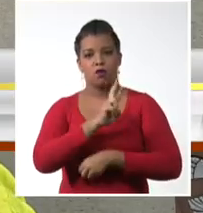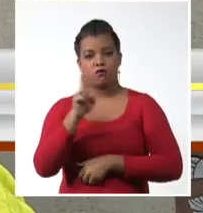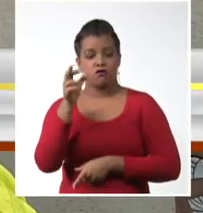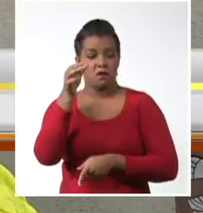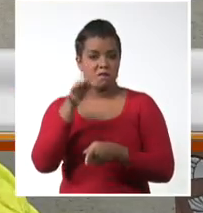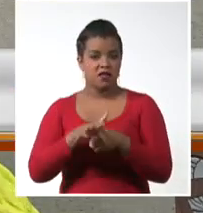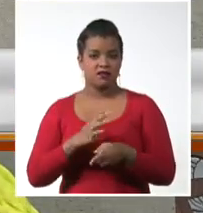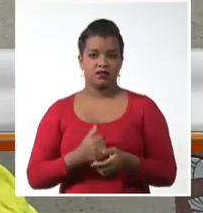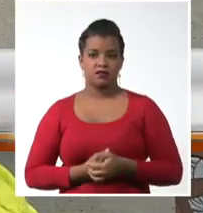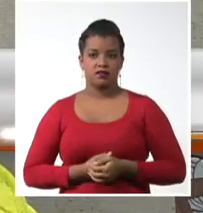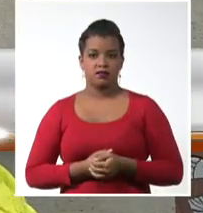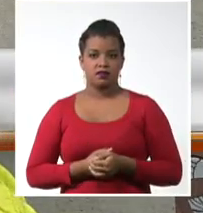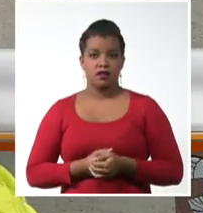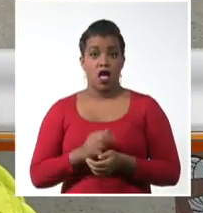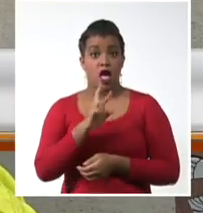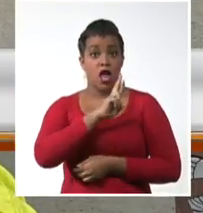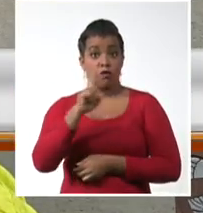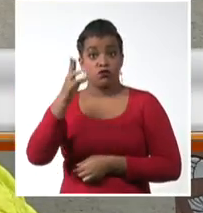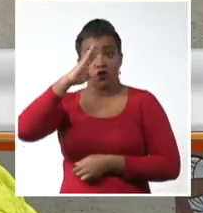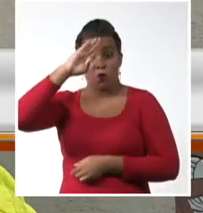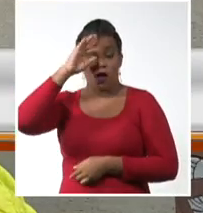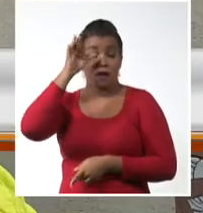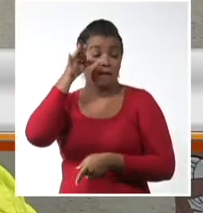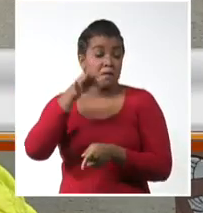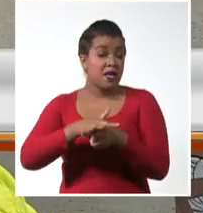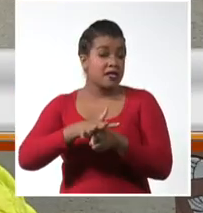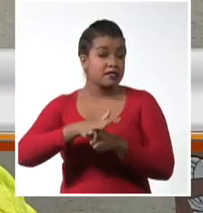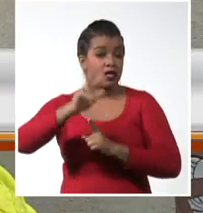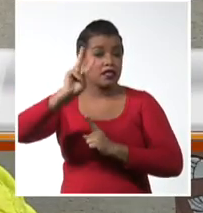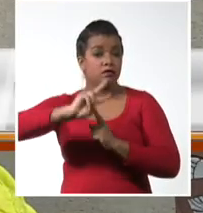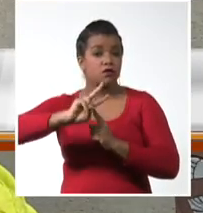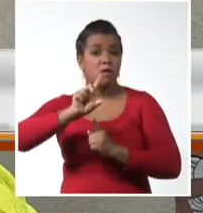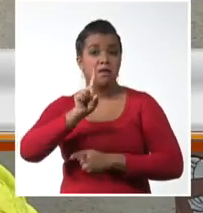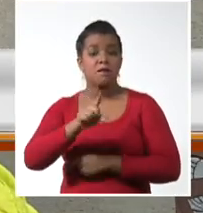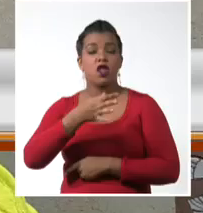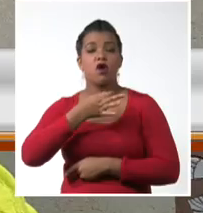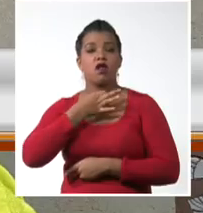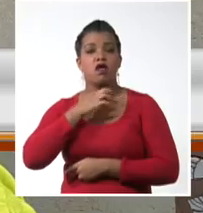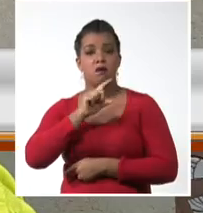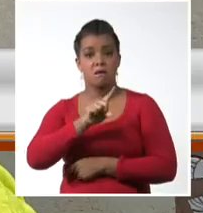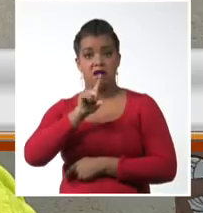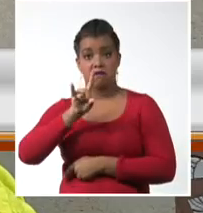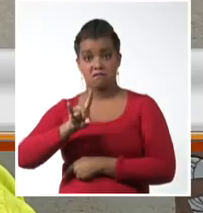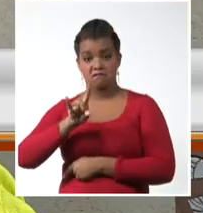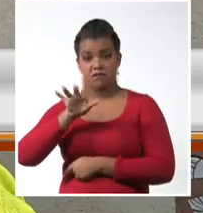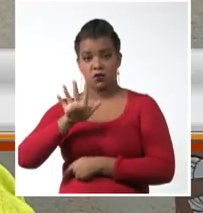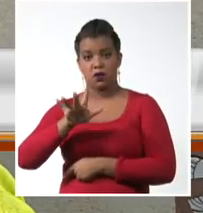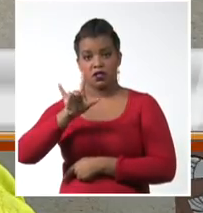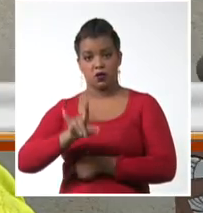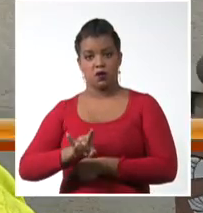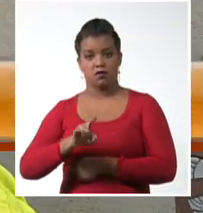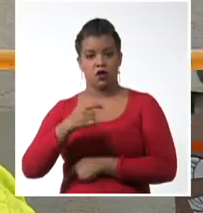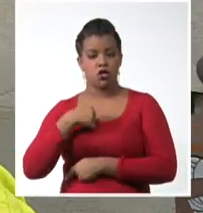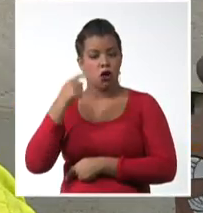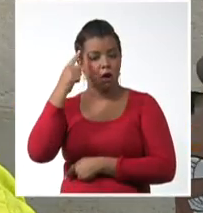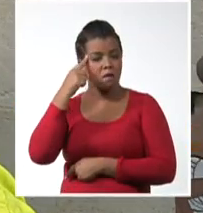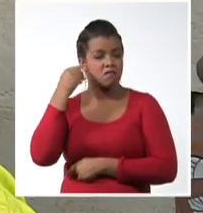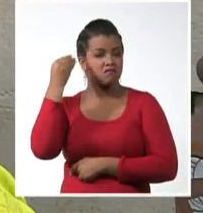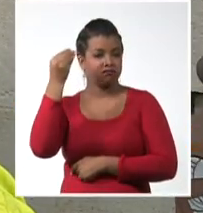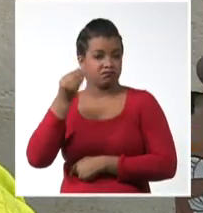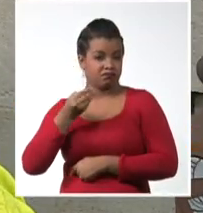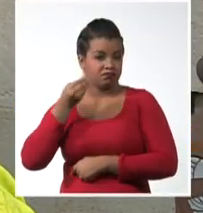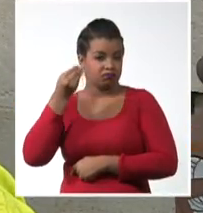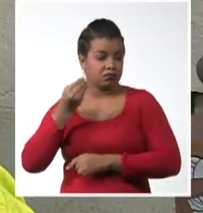cubana ha estado en la televisión desde el 1 de enero del 59. Y creo